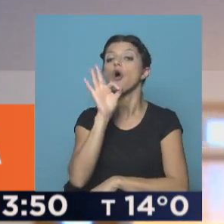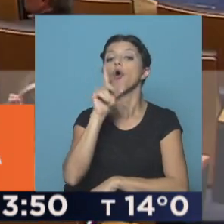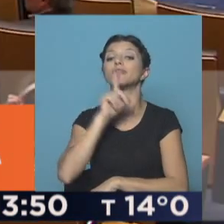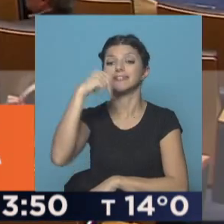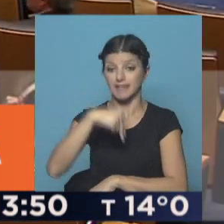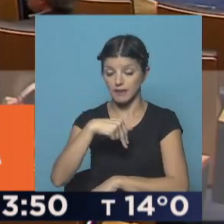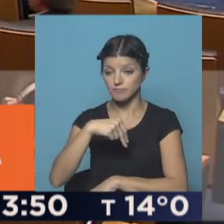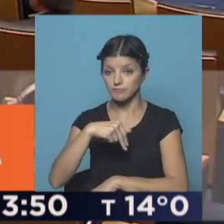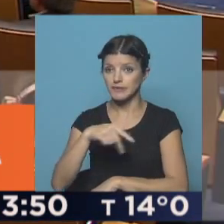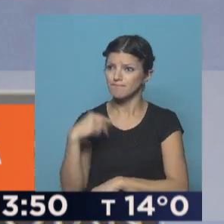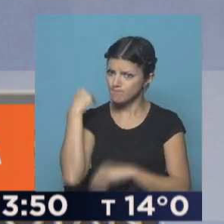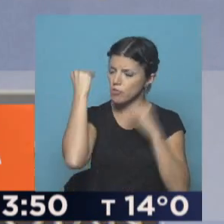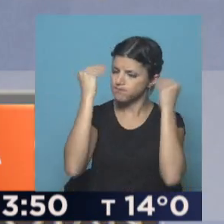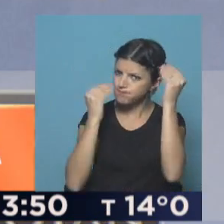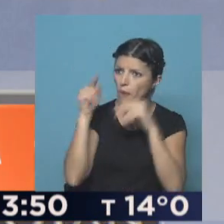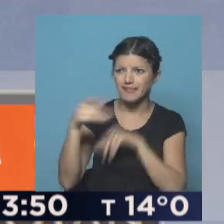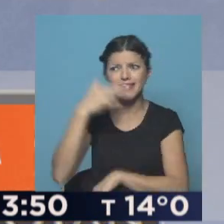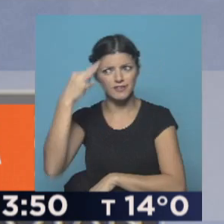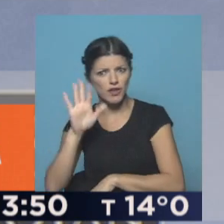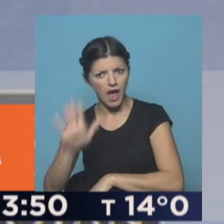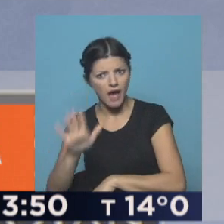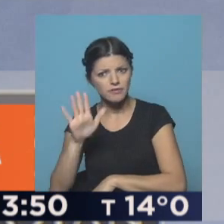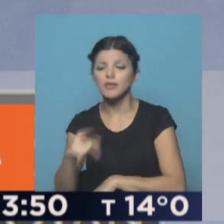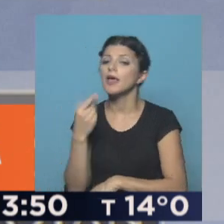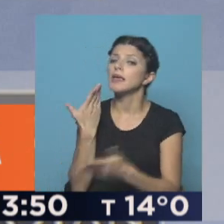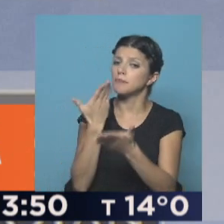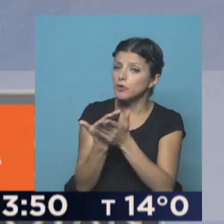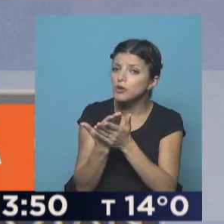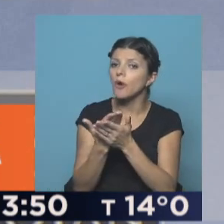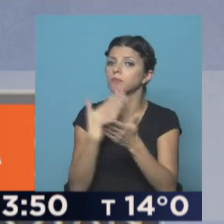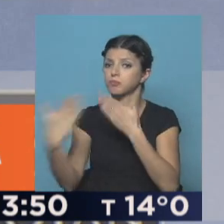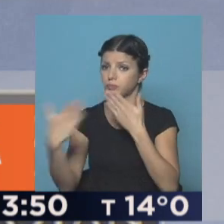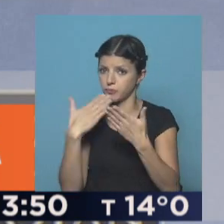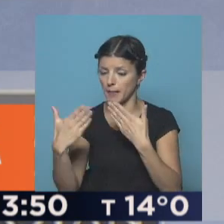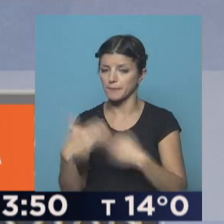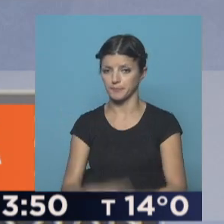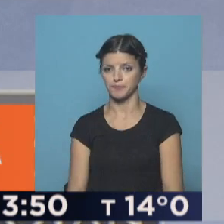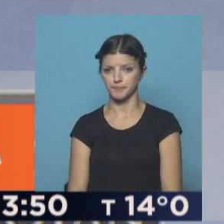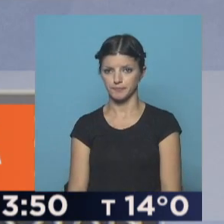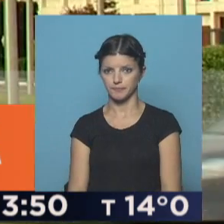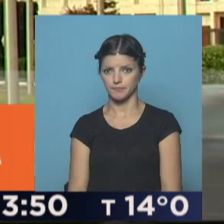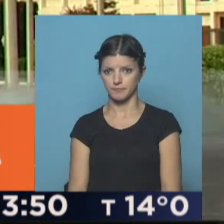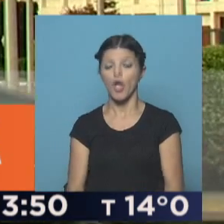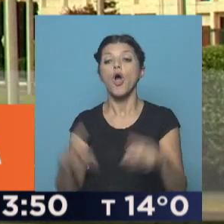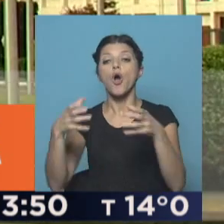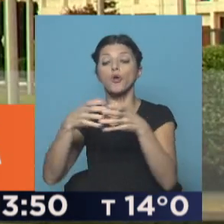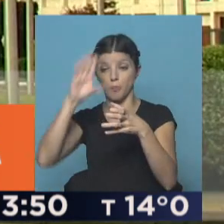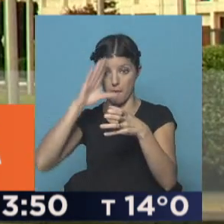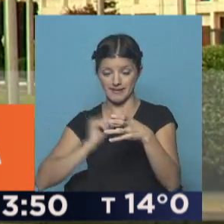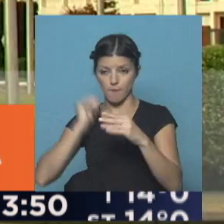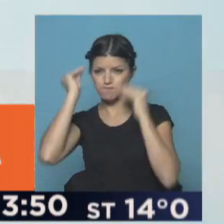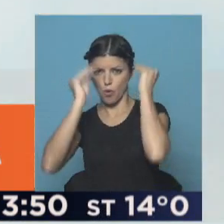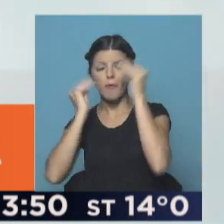Stoltenberg, se mostró preocupado por esa decisión e instó a acercar posiciones. Las preocupaciones del bloque militar